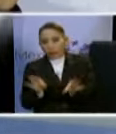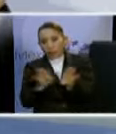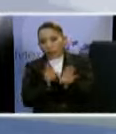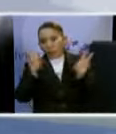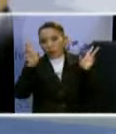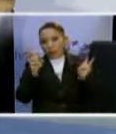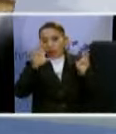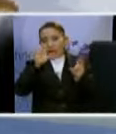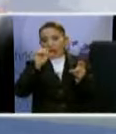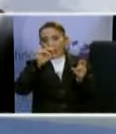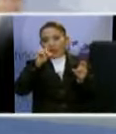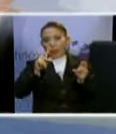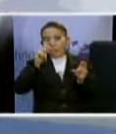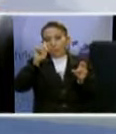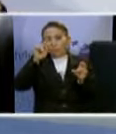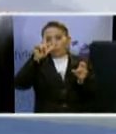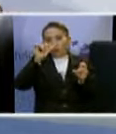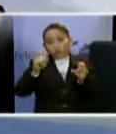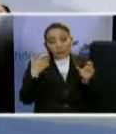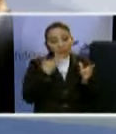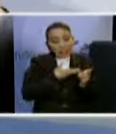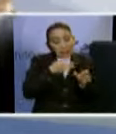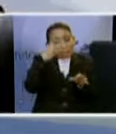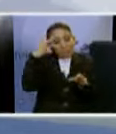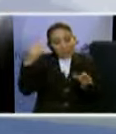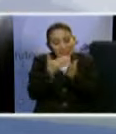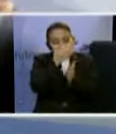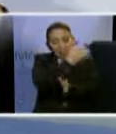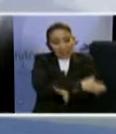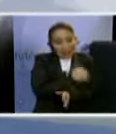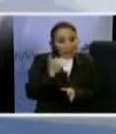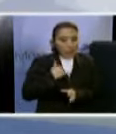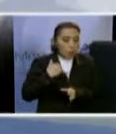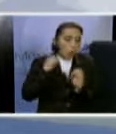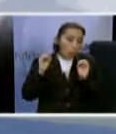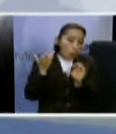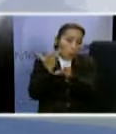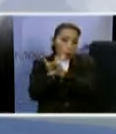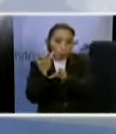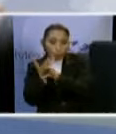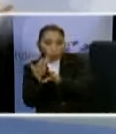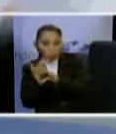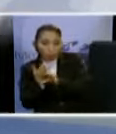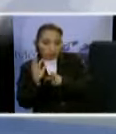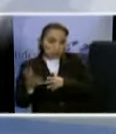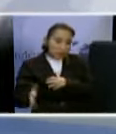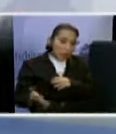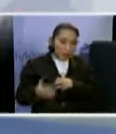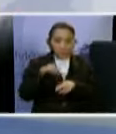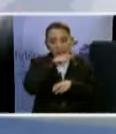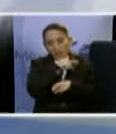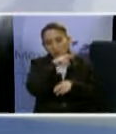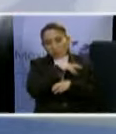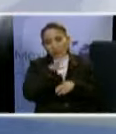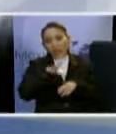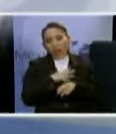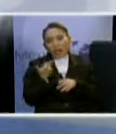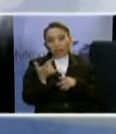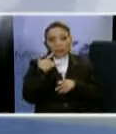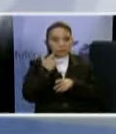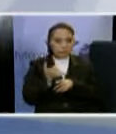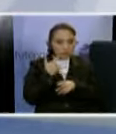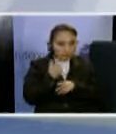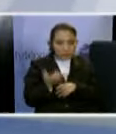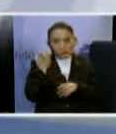el Canada Plus, que por lo menos que ya tiene visa previa de Canadá o de Estados Unidos, más o menos se agiliza, hay un cierto